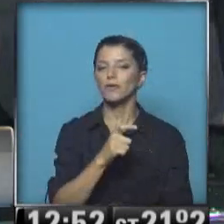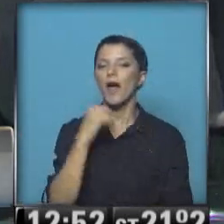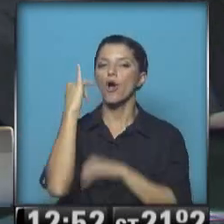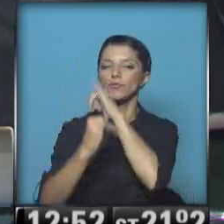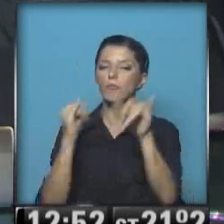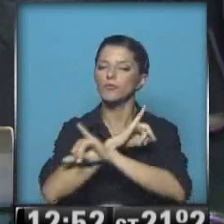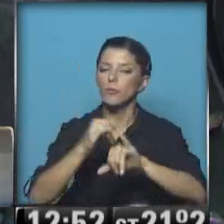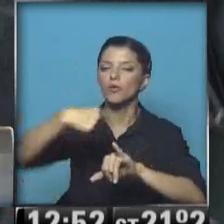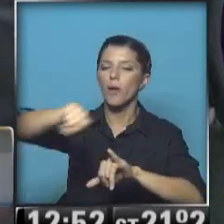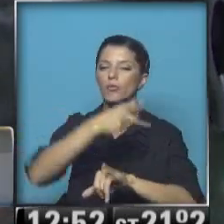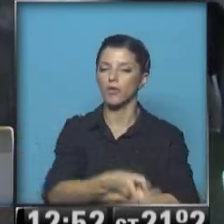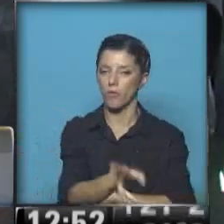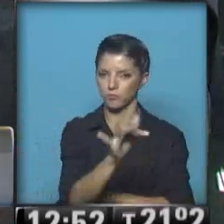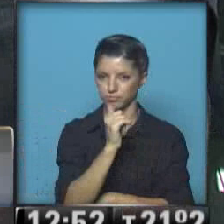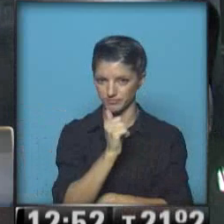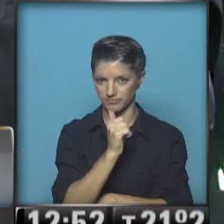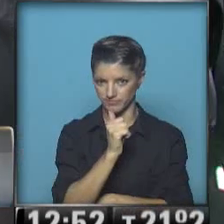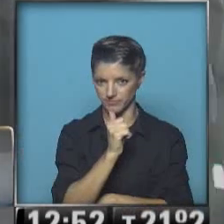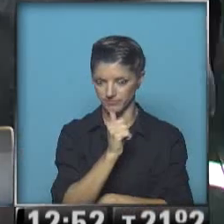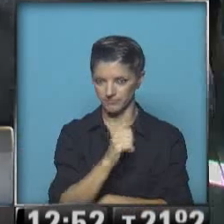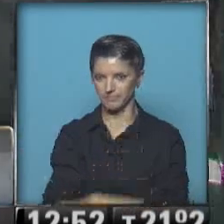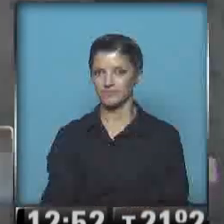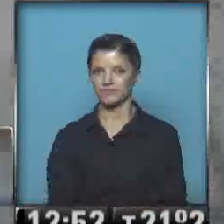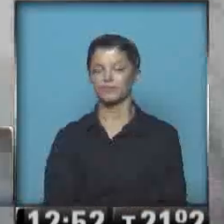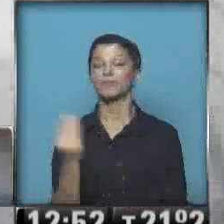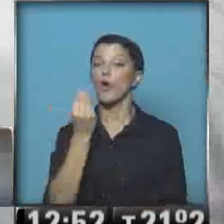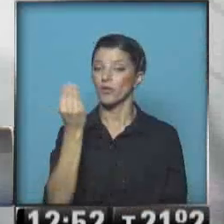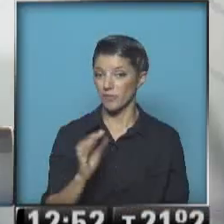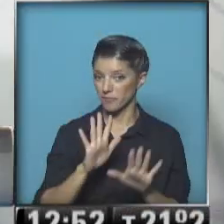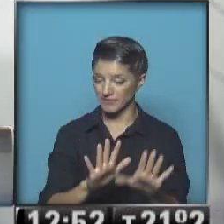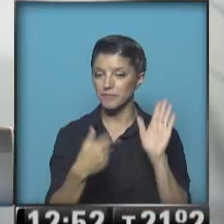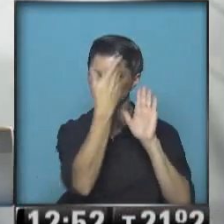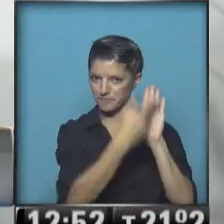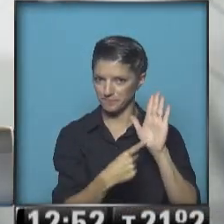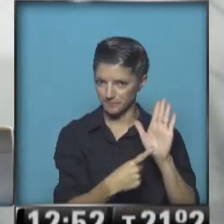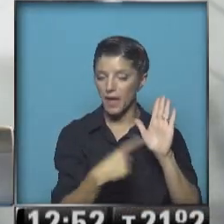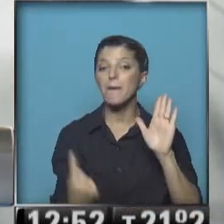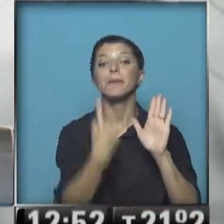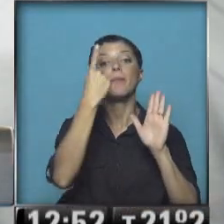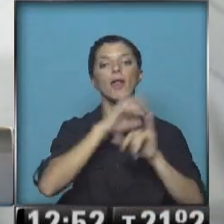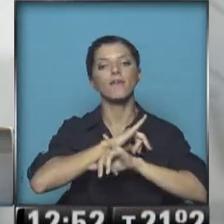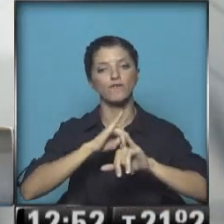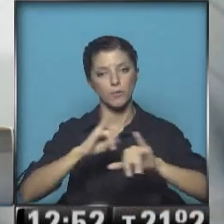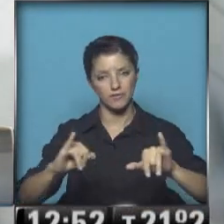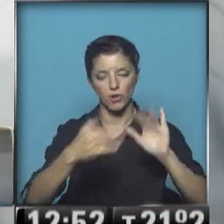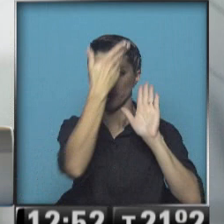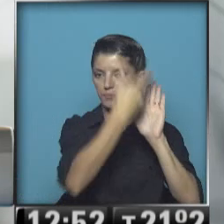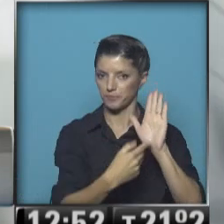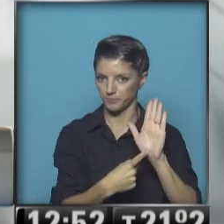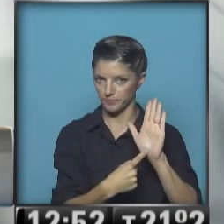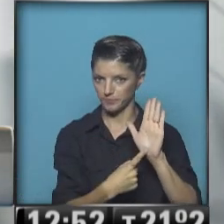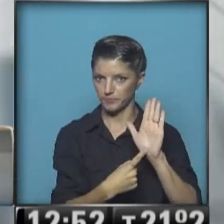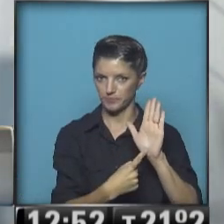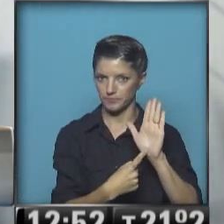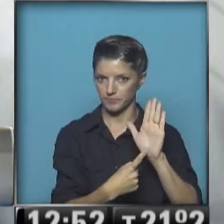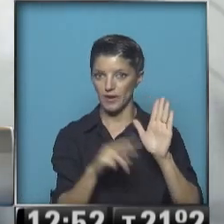consideración de todos los televidentes que nos siguen paso a paso sábado a sábado aquí está vamos a dar el primer dato de hoy nuestro personaje que ustedes ven en la